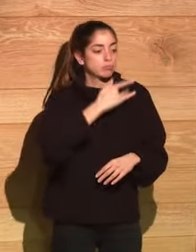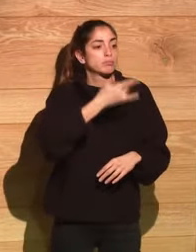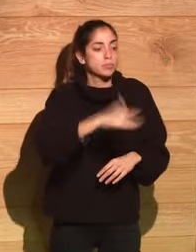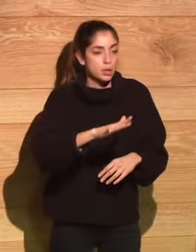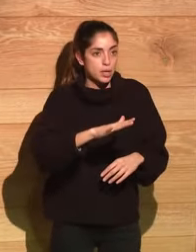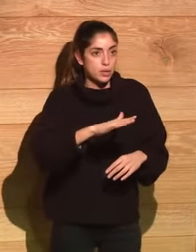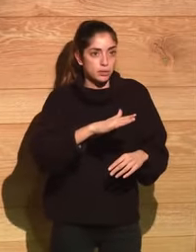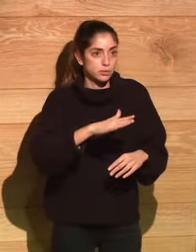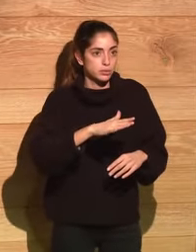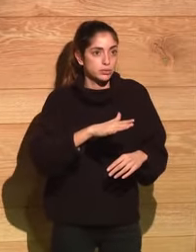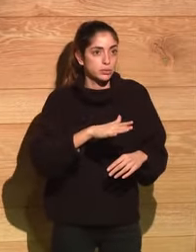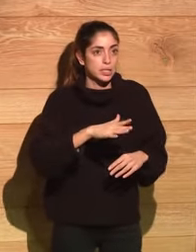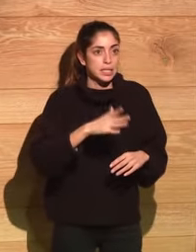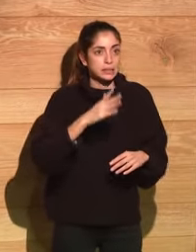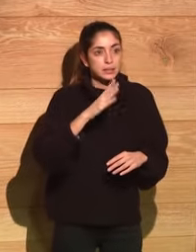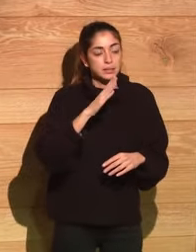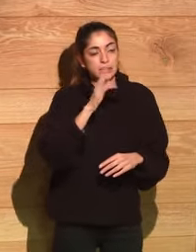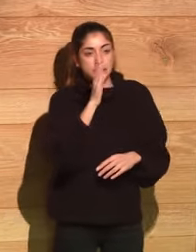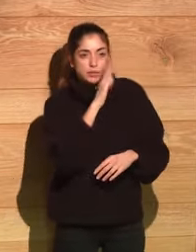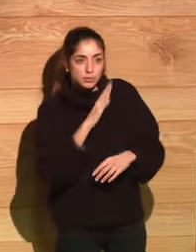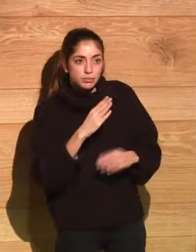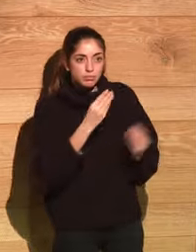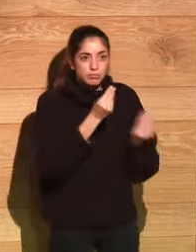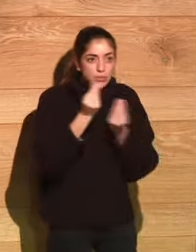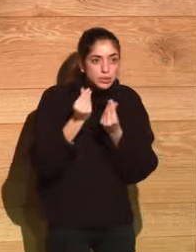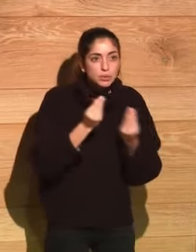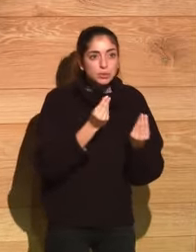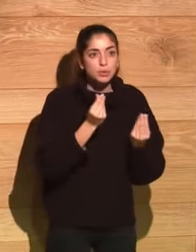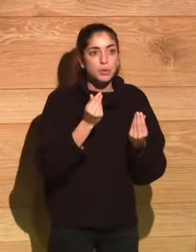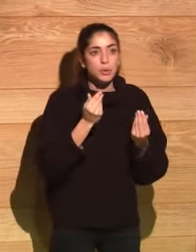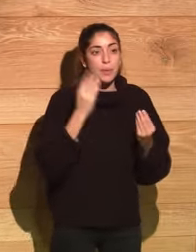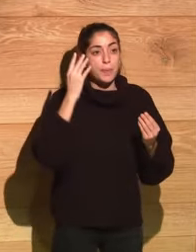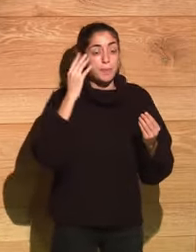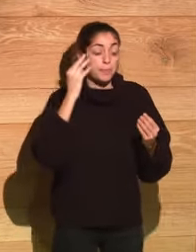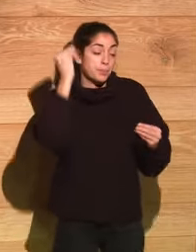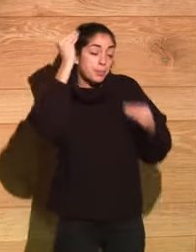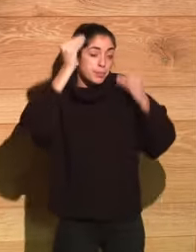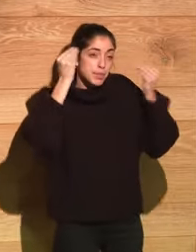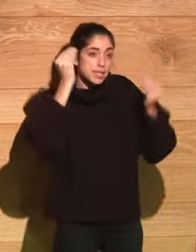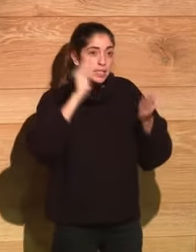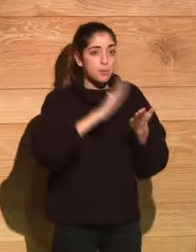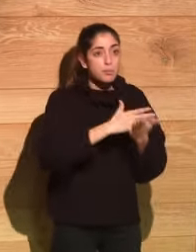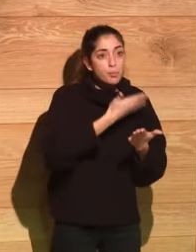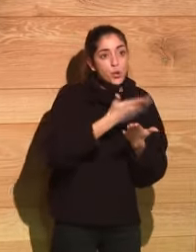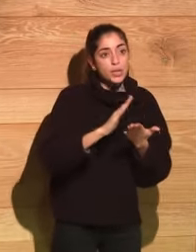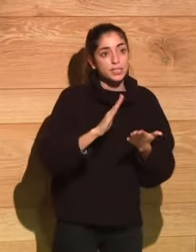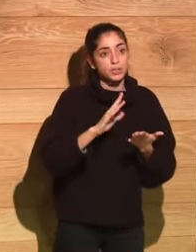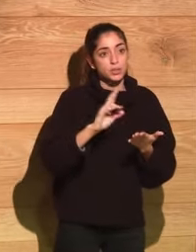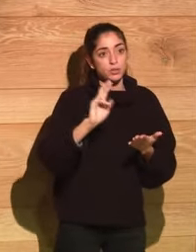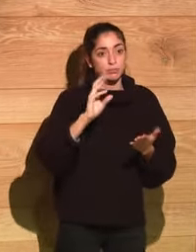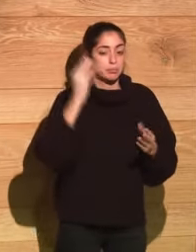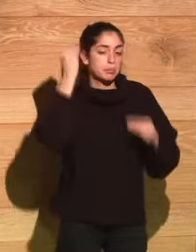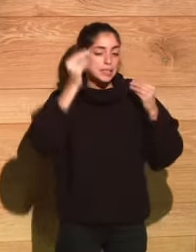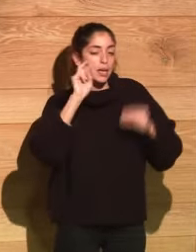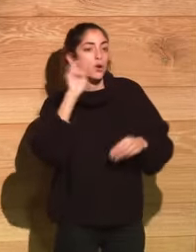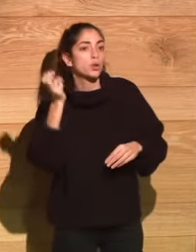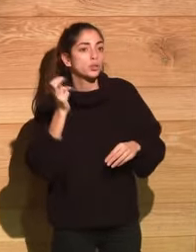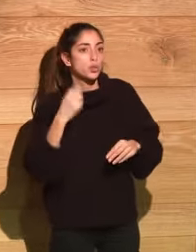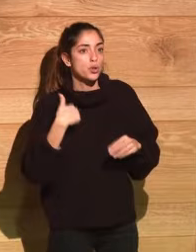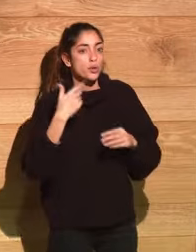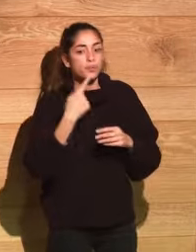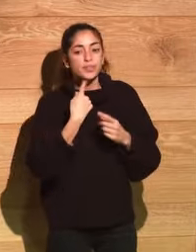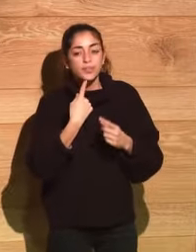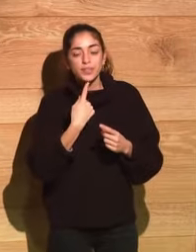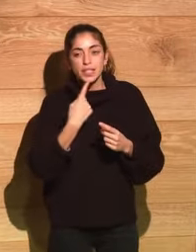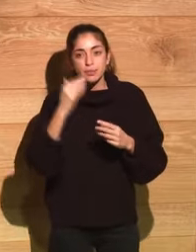un pensar intuitivo, el noein de los griegos, es decir, el pensar poético, que es otro pensar, pero yo eso no lo llamaría filosofía, yo eso lo